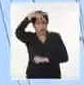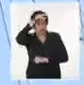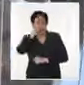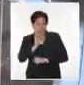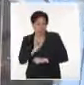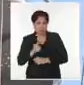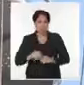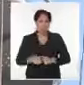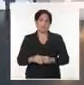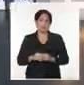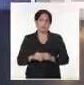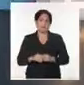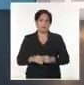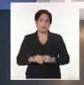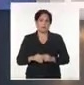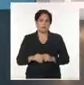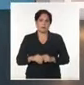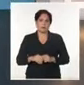Trump.